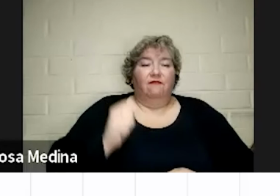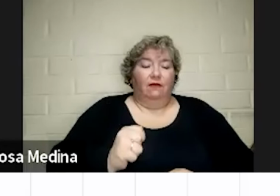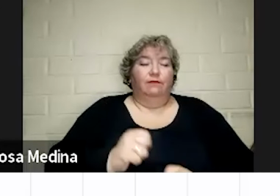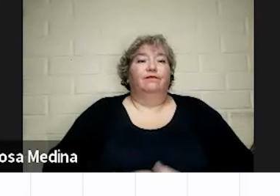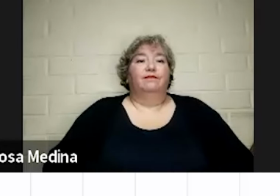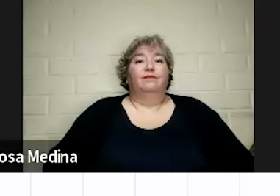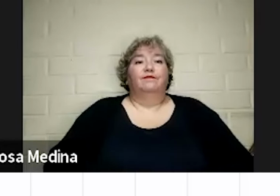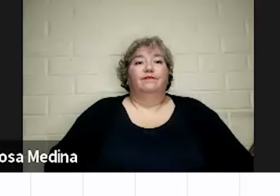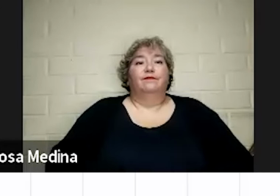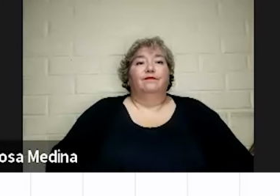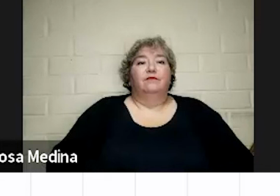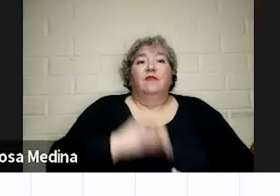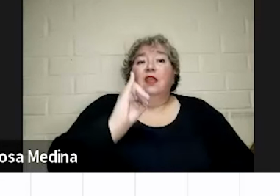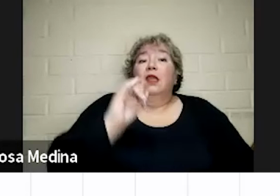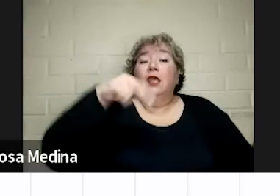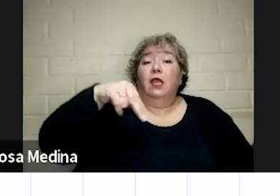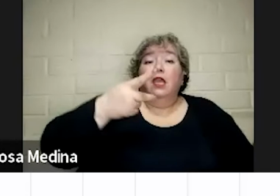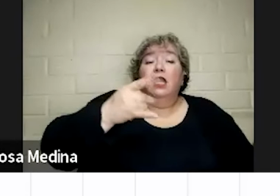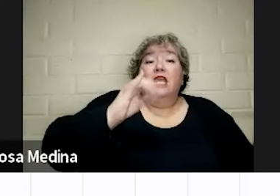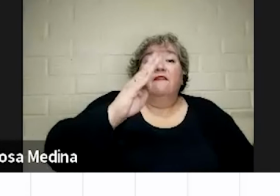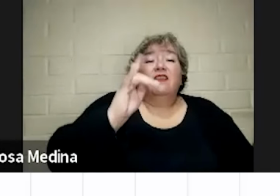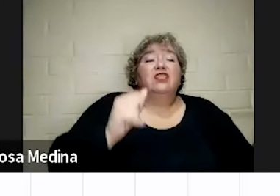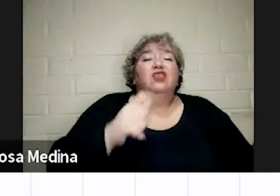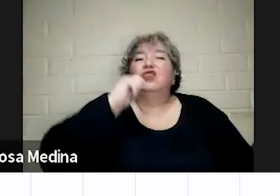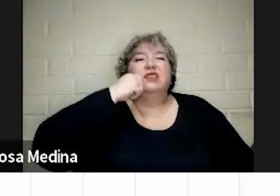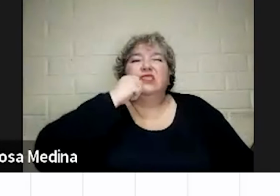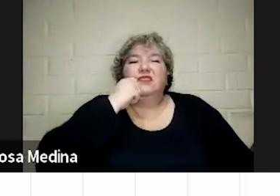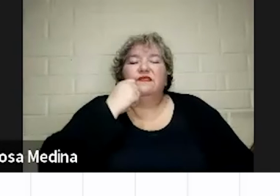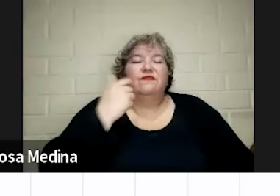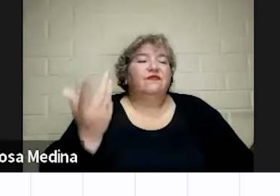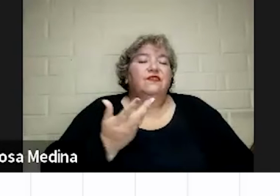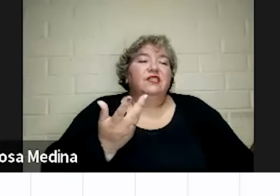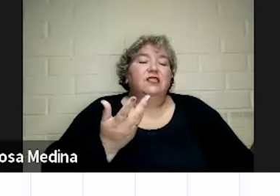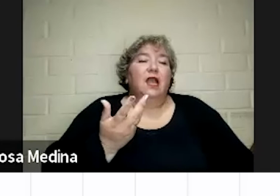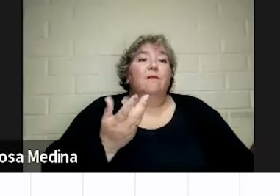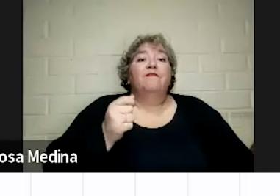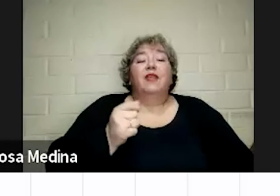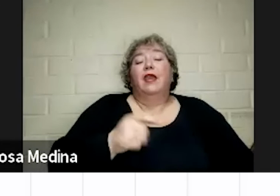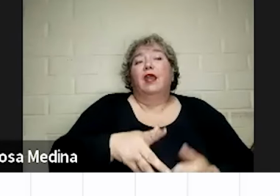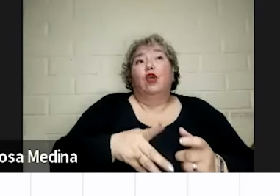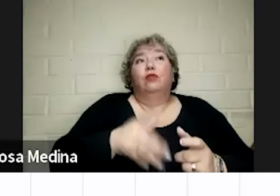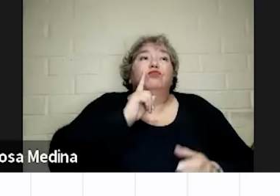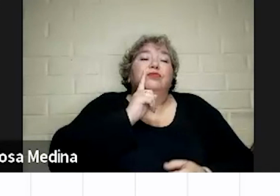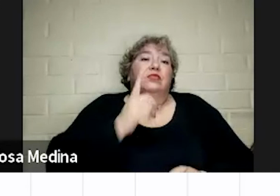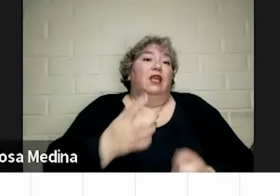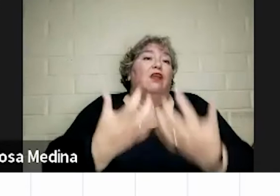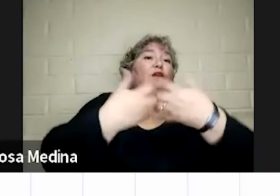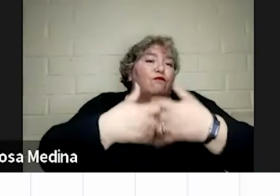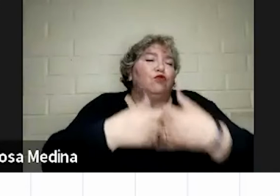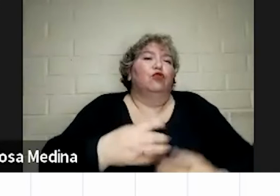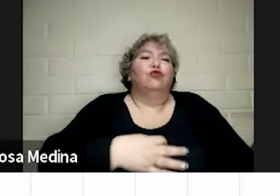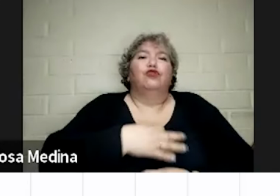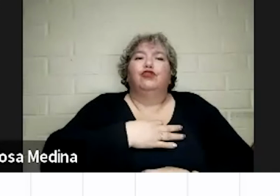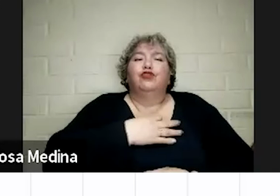La inhibición o control inhibitorio se relaciona mucho con la definición que les conté al principio de funciones ejecutivas. Tiene que ver con el